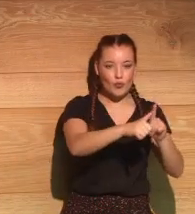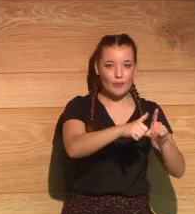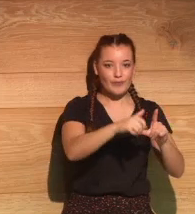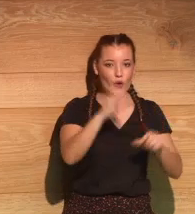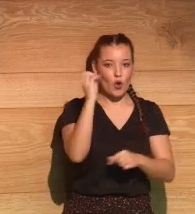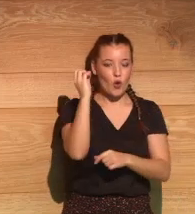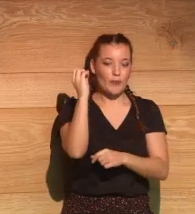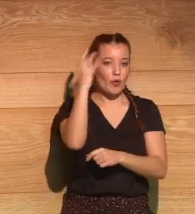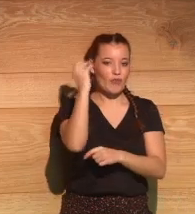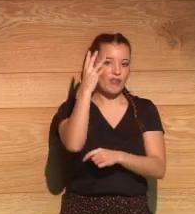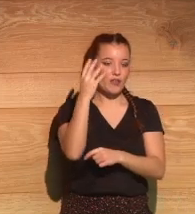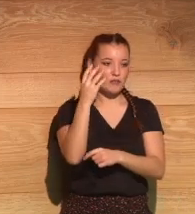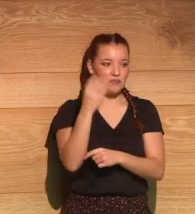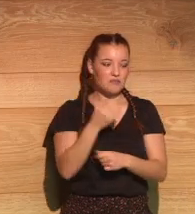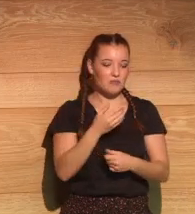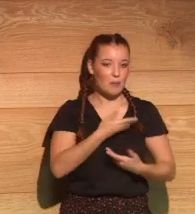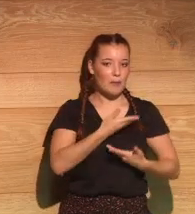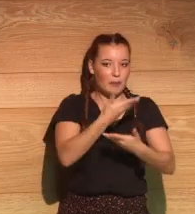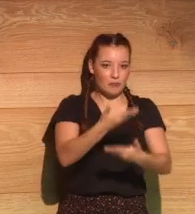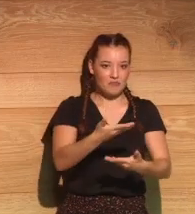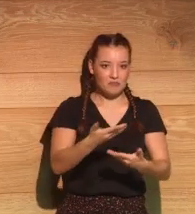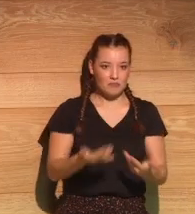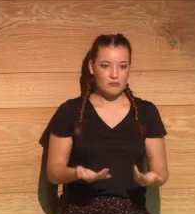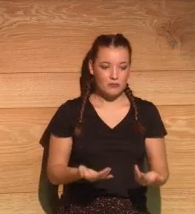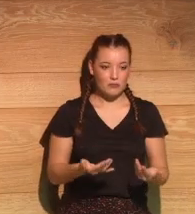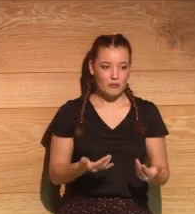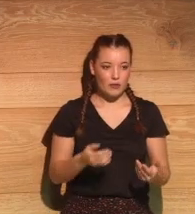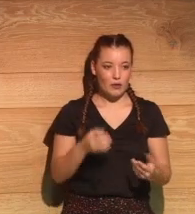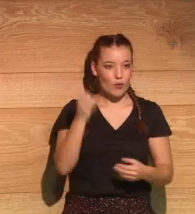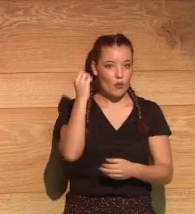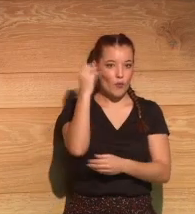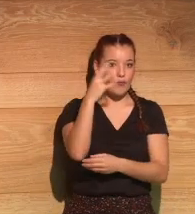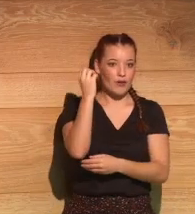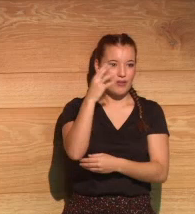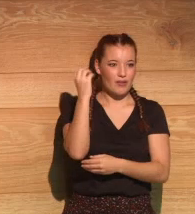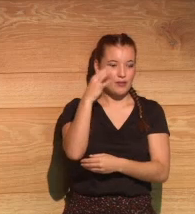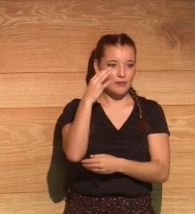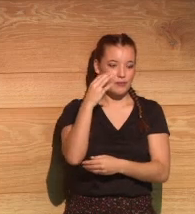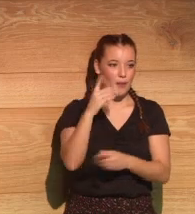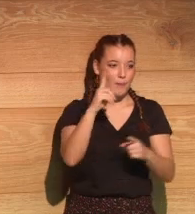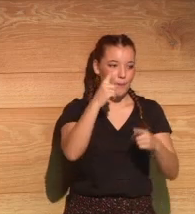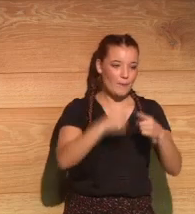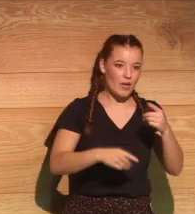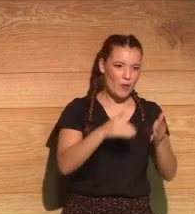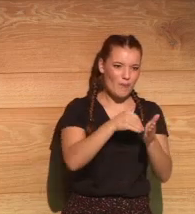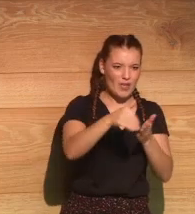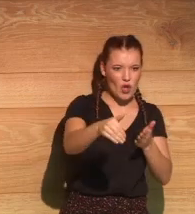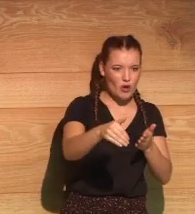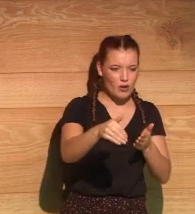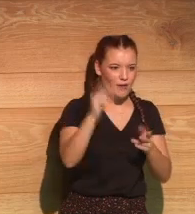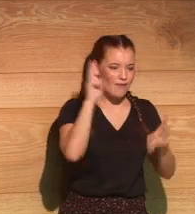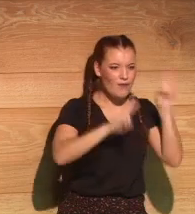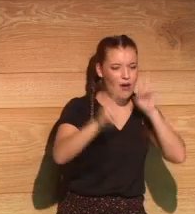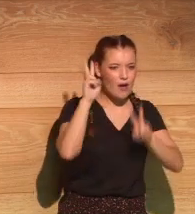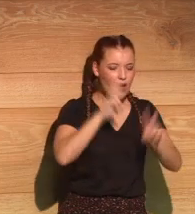March, etcétera, ¿no? Y estamos hablando de que conferencias sobre los 7 sabios en Grecia con 500.000 de reproducciones. 500.000 de reproducciones, Carlos García